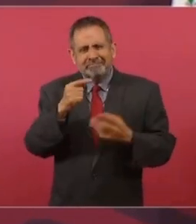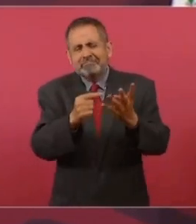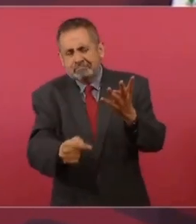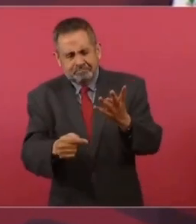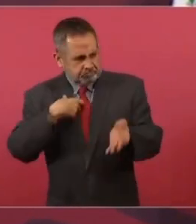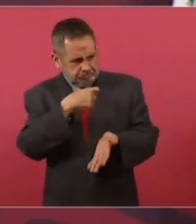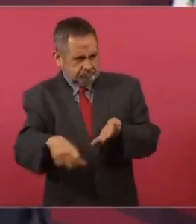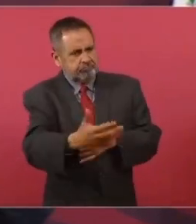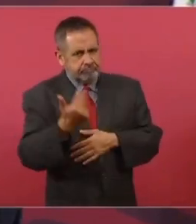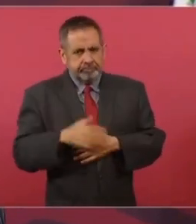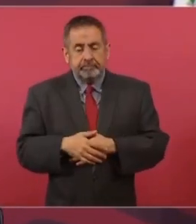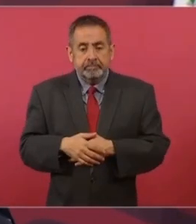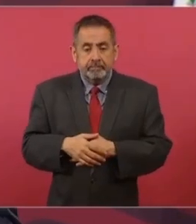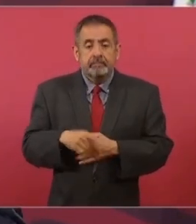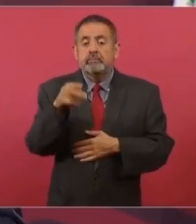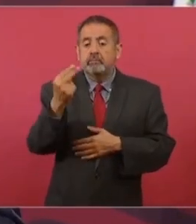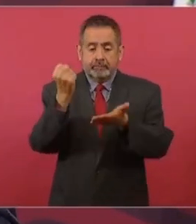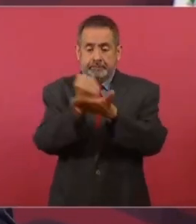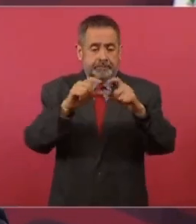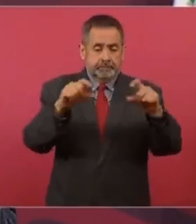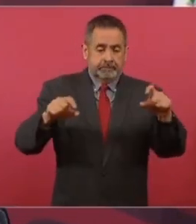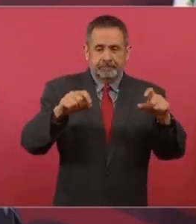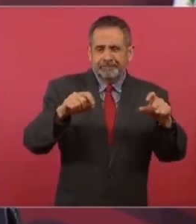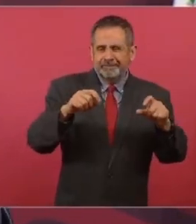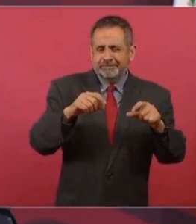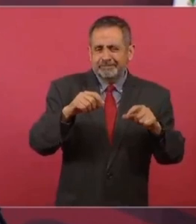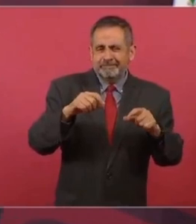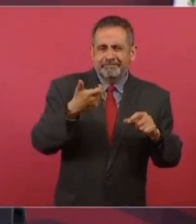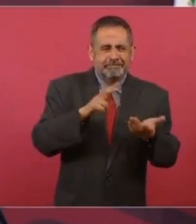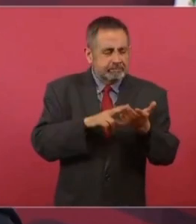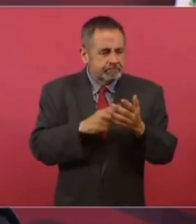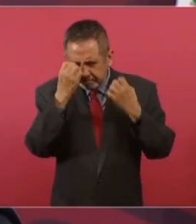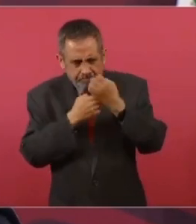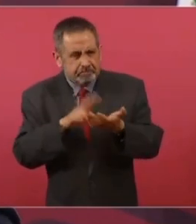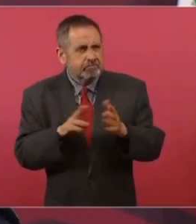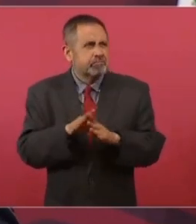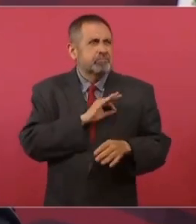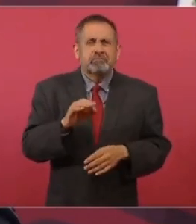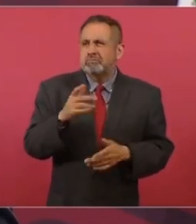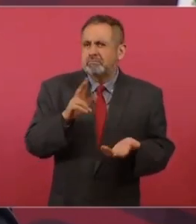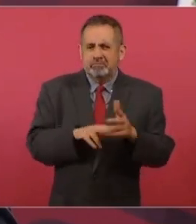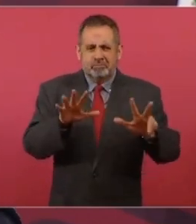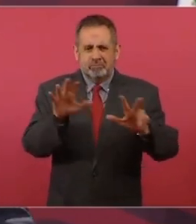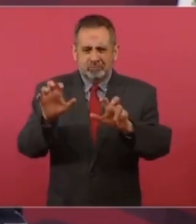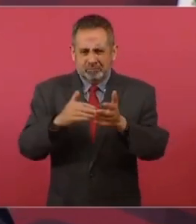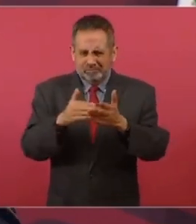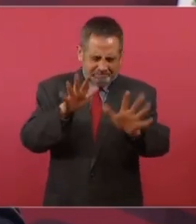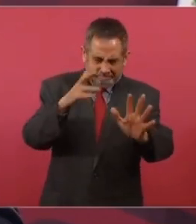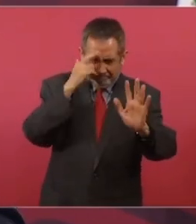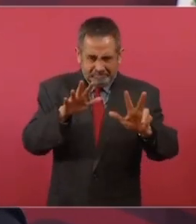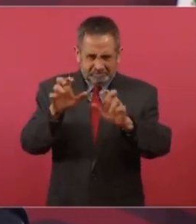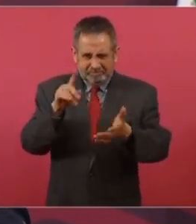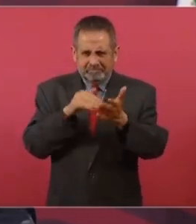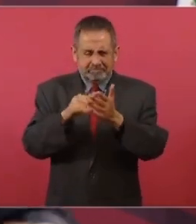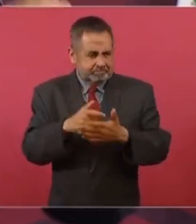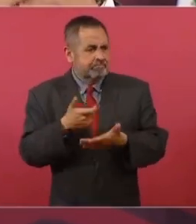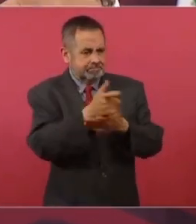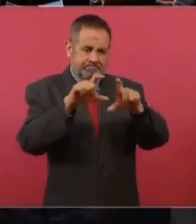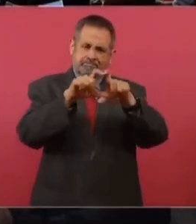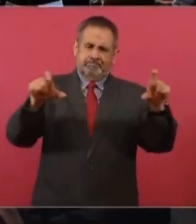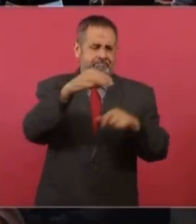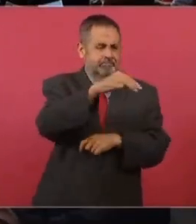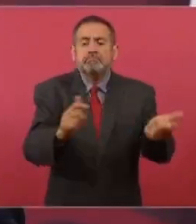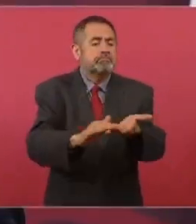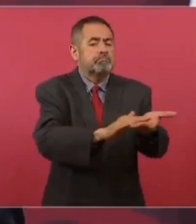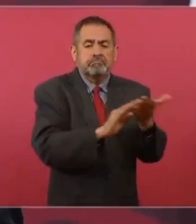no sé. Pero solo la marca tenía un precio, o se hizo un avalúo, creo que de 800 millones o algo así, 800 mil millones, que